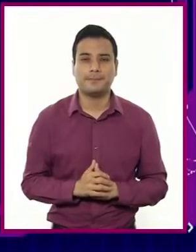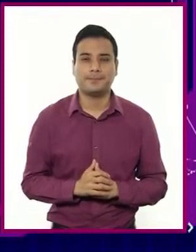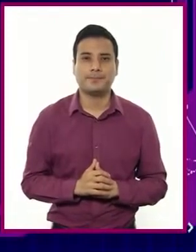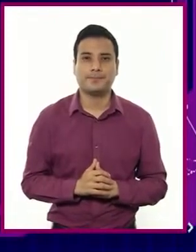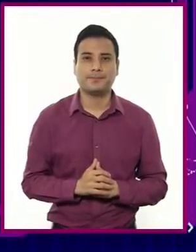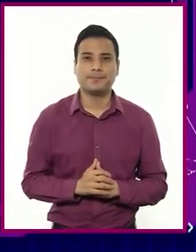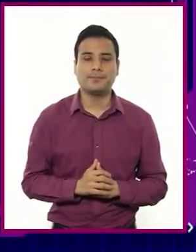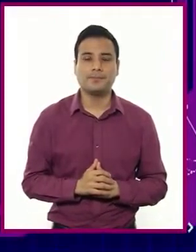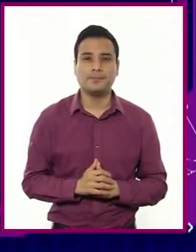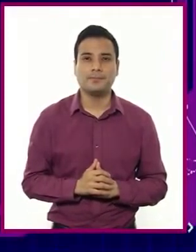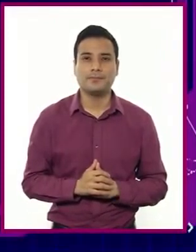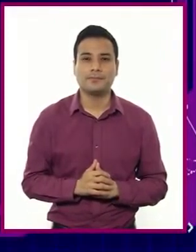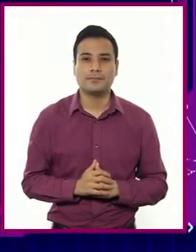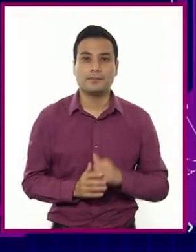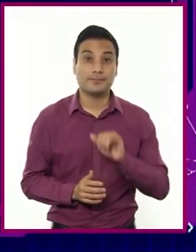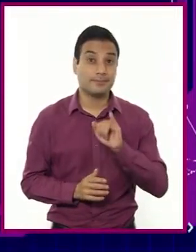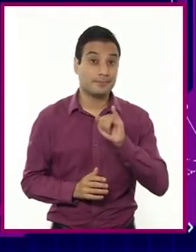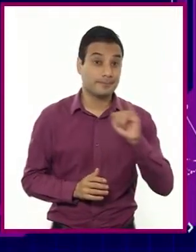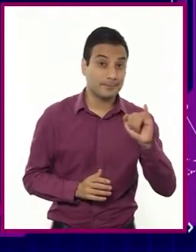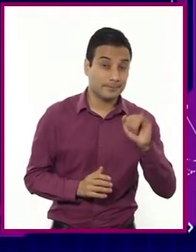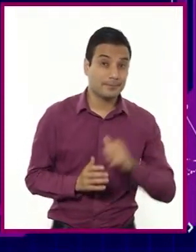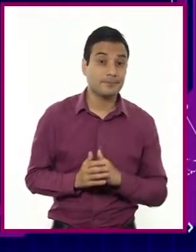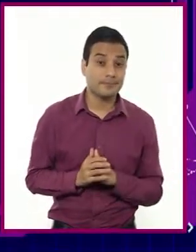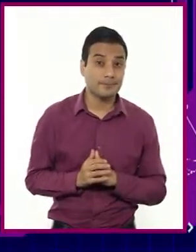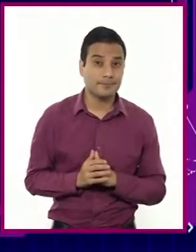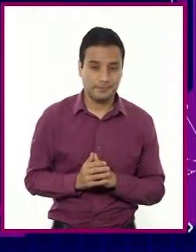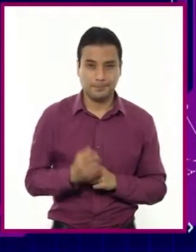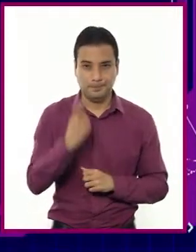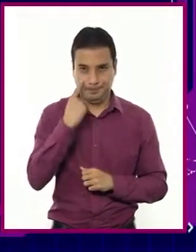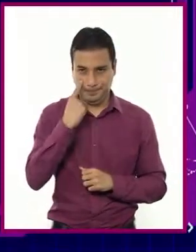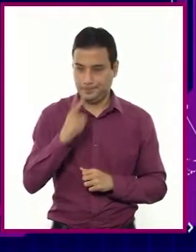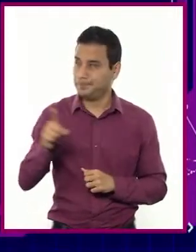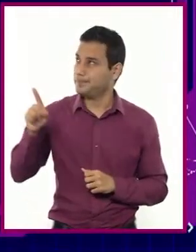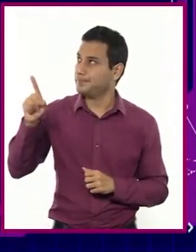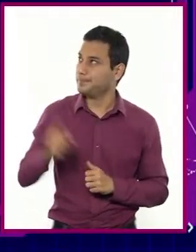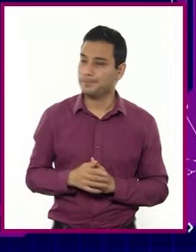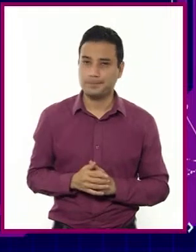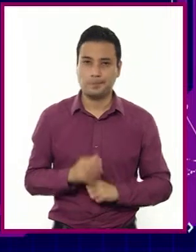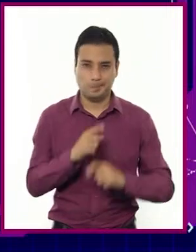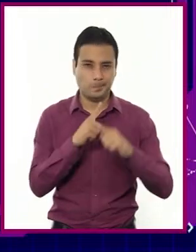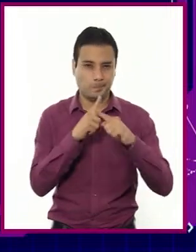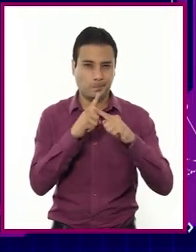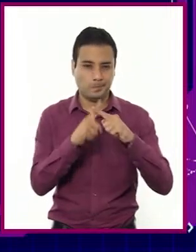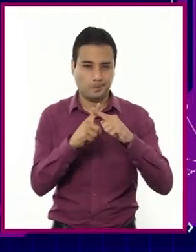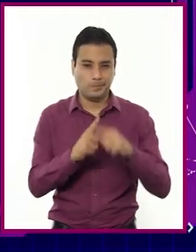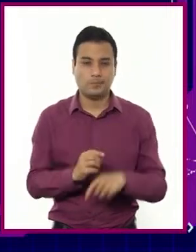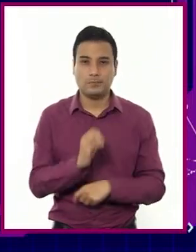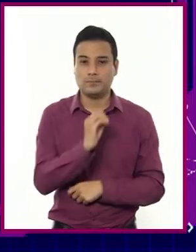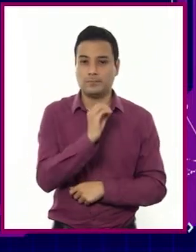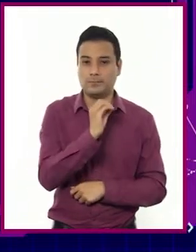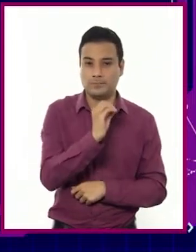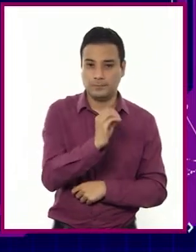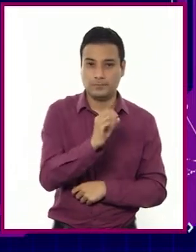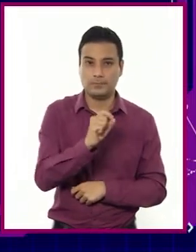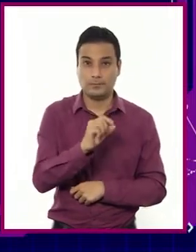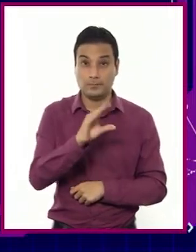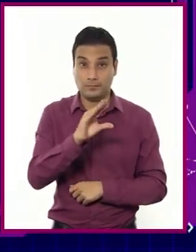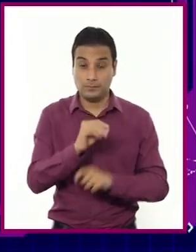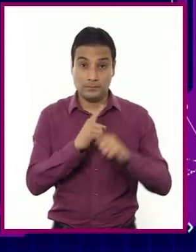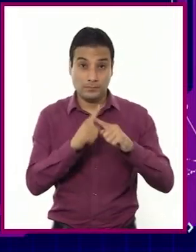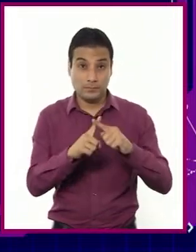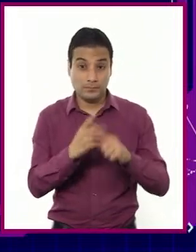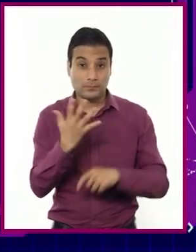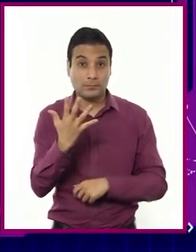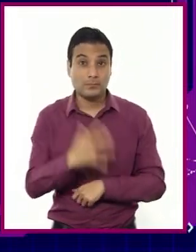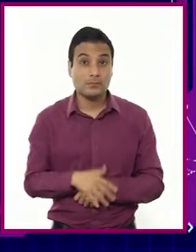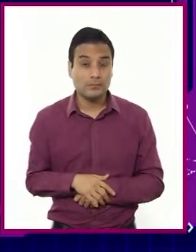Del lado izquierdo aplicamos la jerarquía de operaciones y multiplicamos 0.90 por 5, que